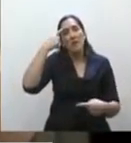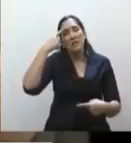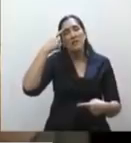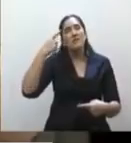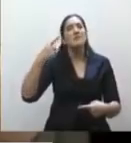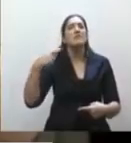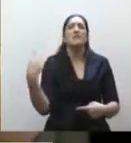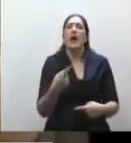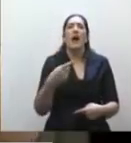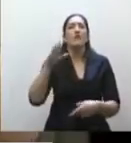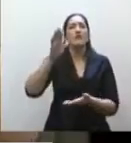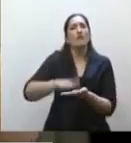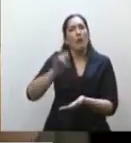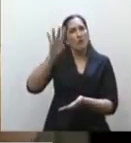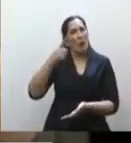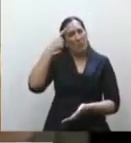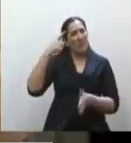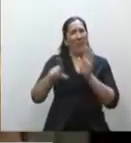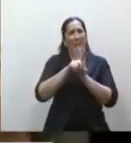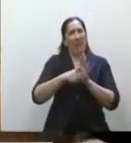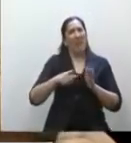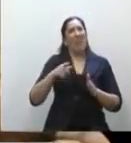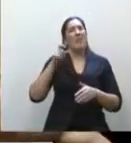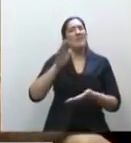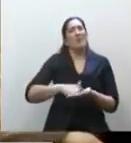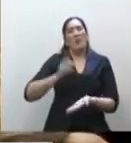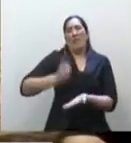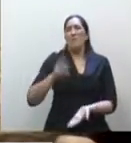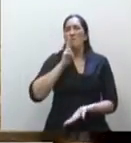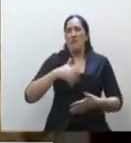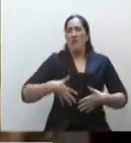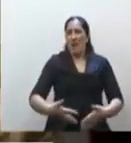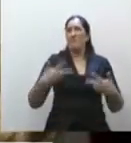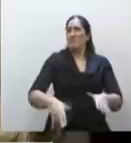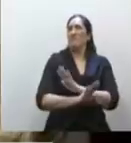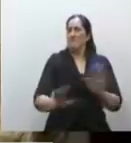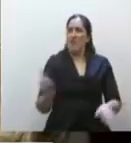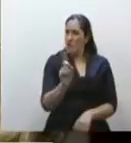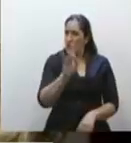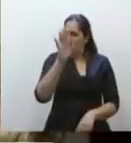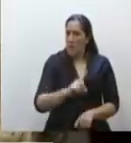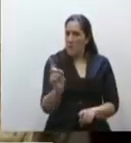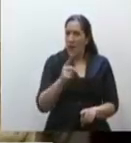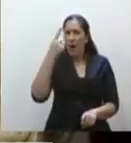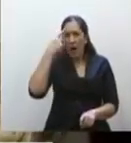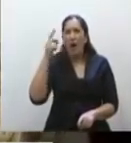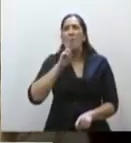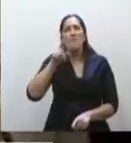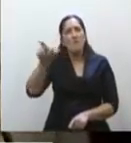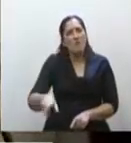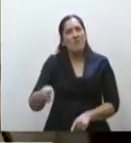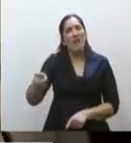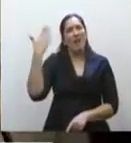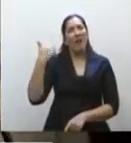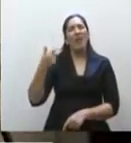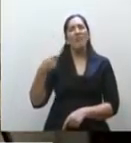torno a la IBE, pero recuerdo nuestro gobierno la incorporación de la mujer, de la tarea del ama de casa